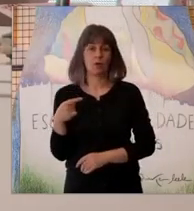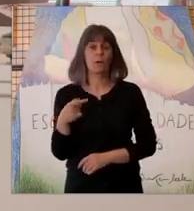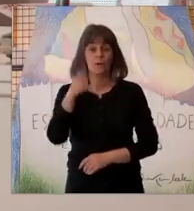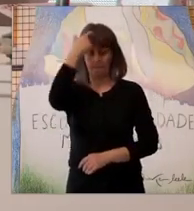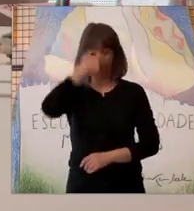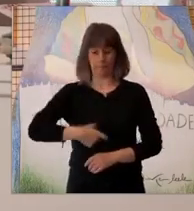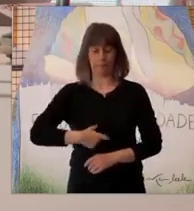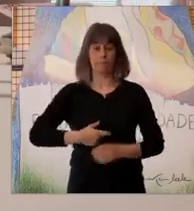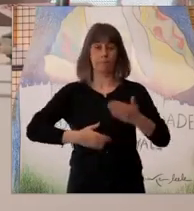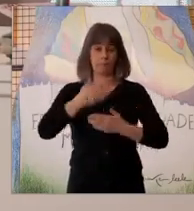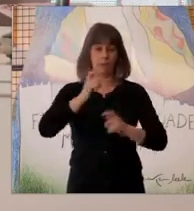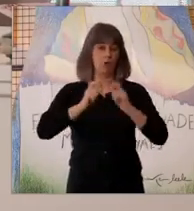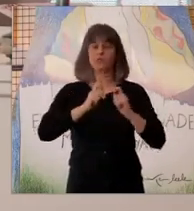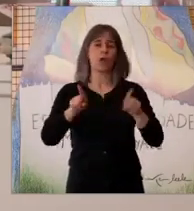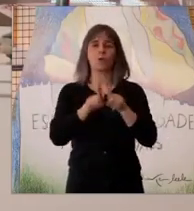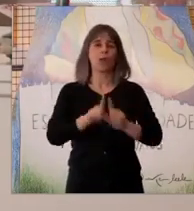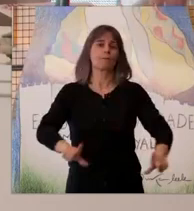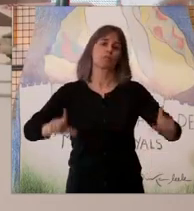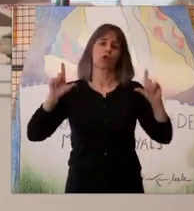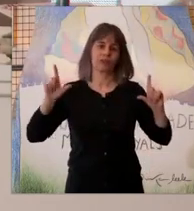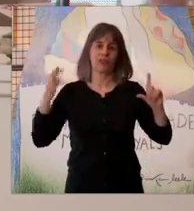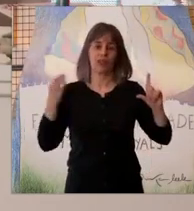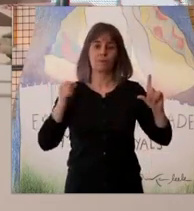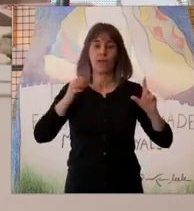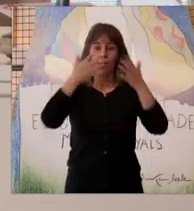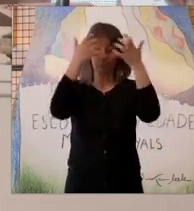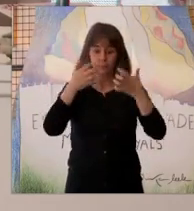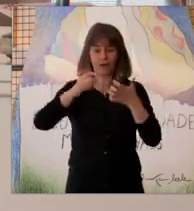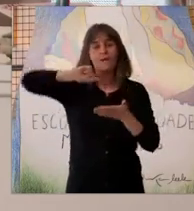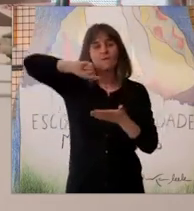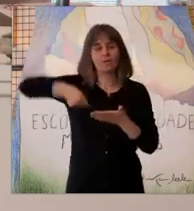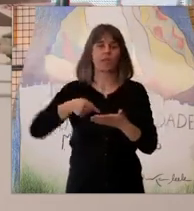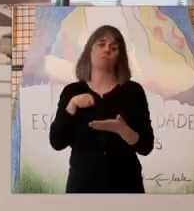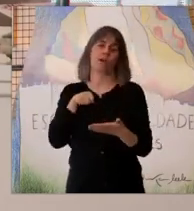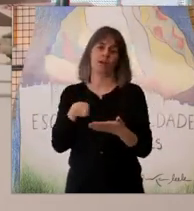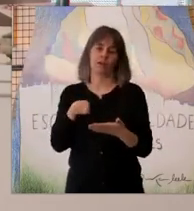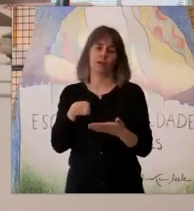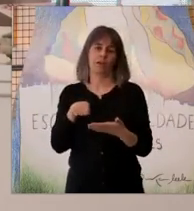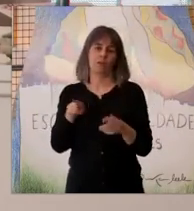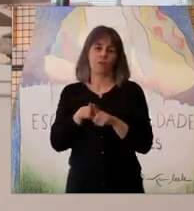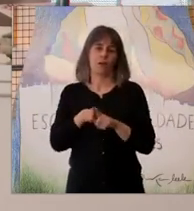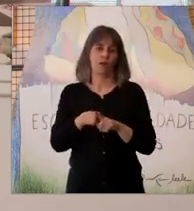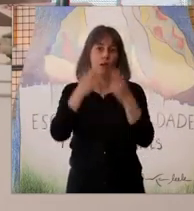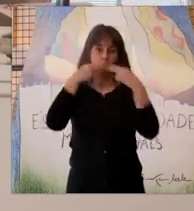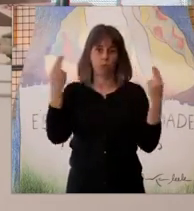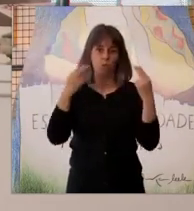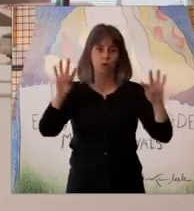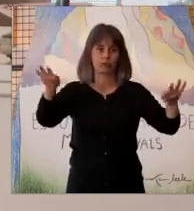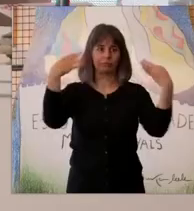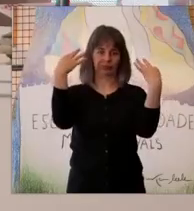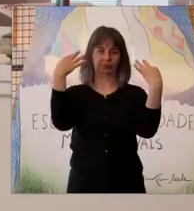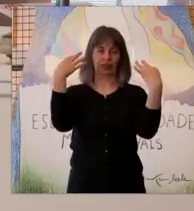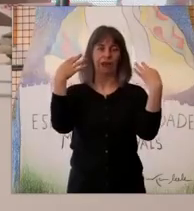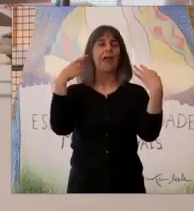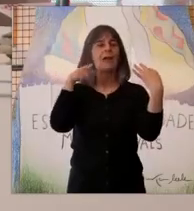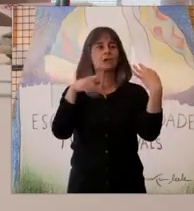se convierte en protagonista firma las noticias está de cara al público Y eso tiene su